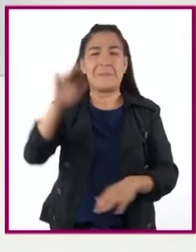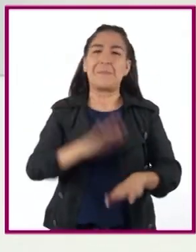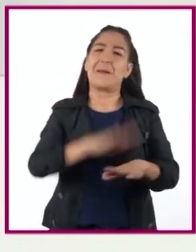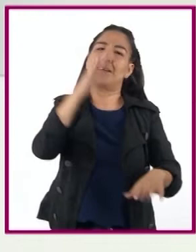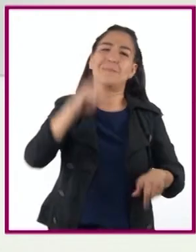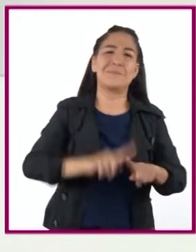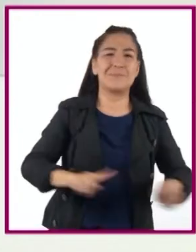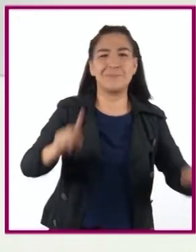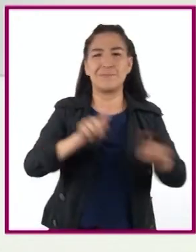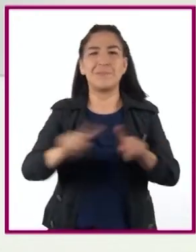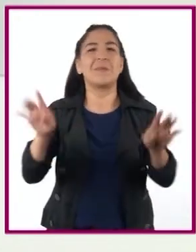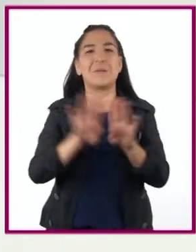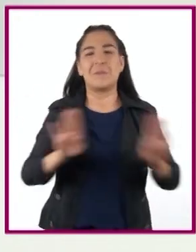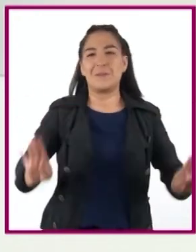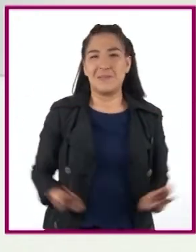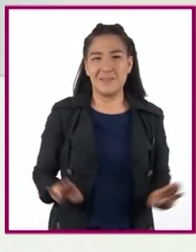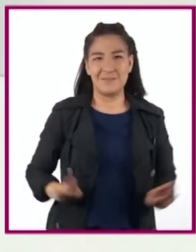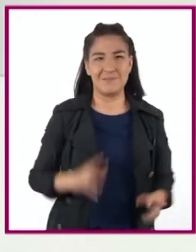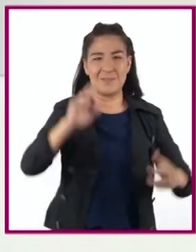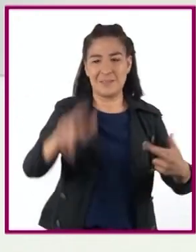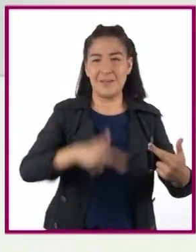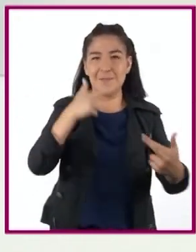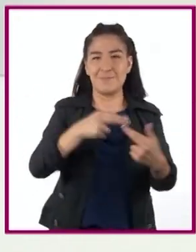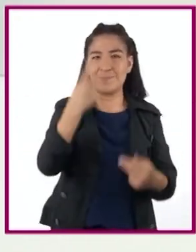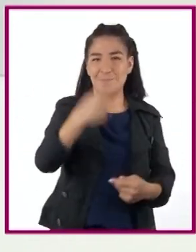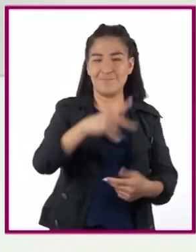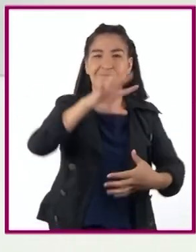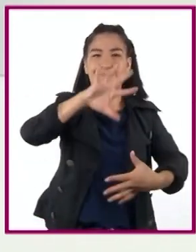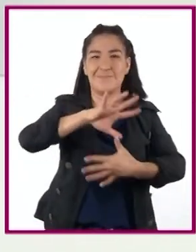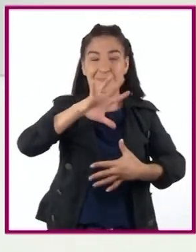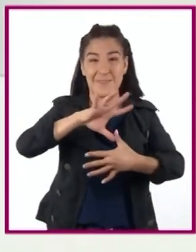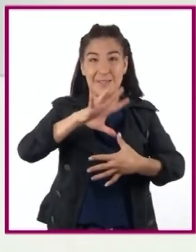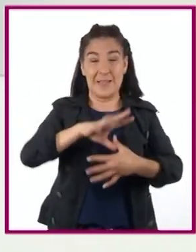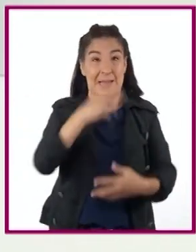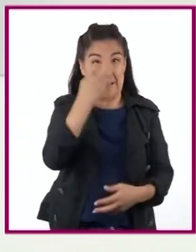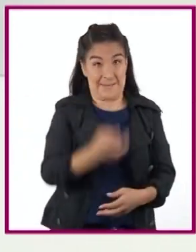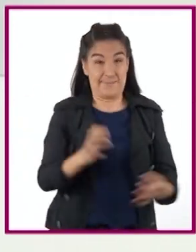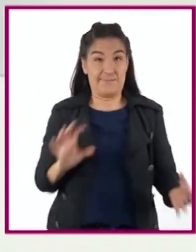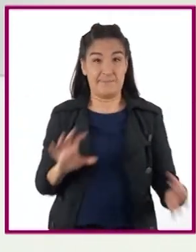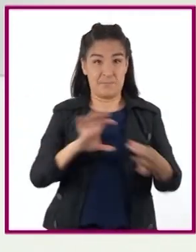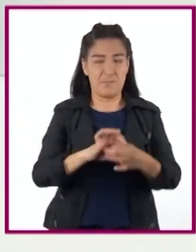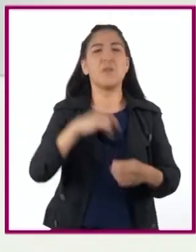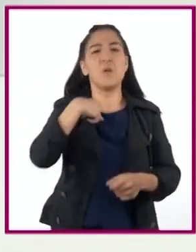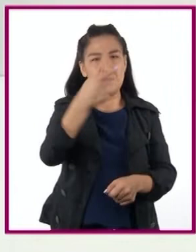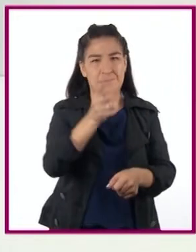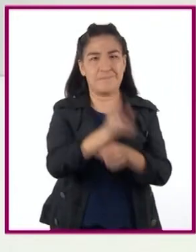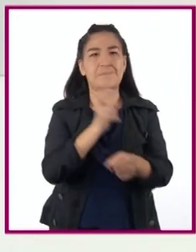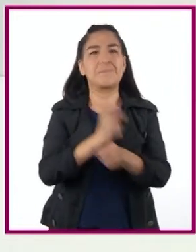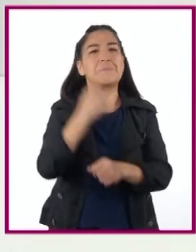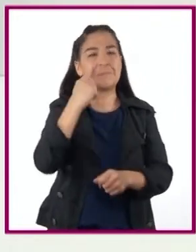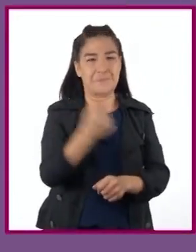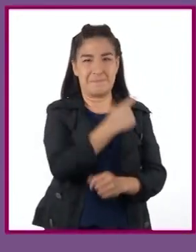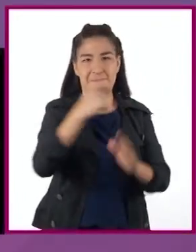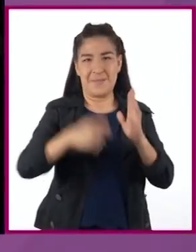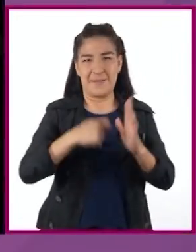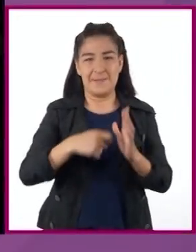que caracterizó a la región mesoamericana. En relación a ello, les invito a que veamos el siguiente video.